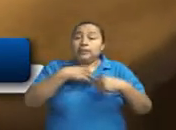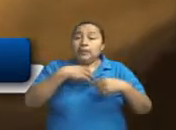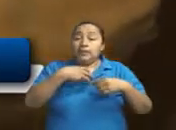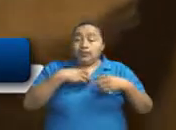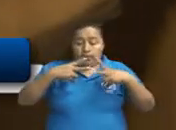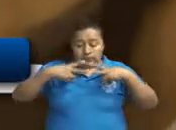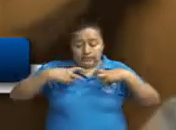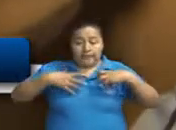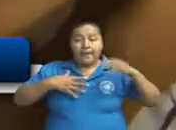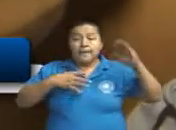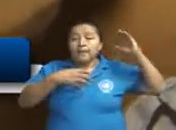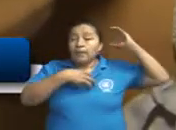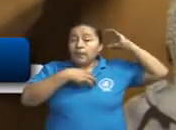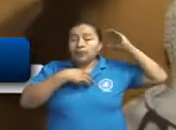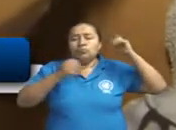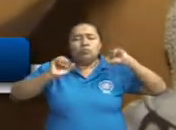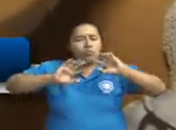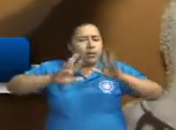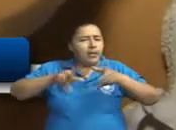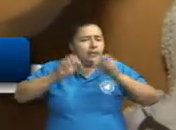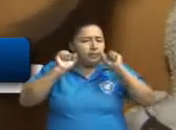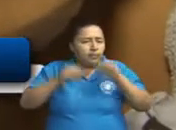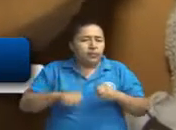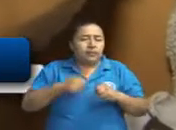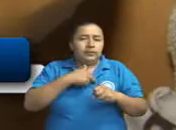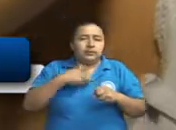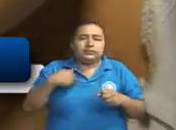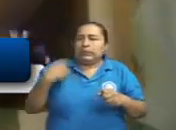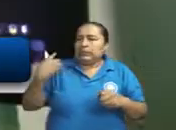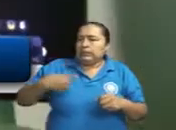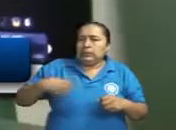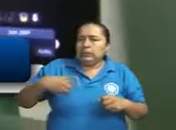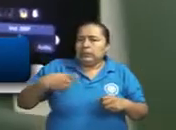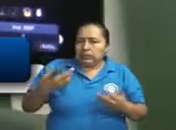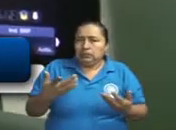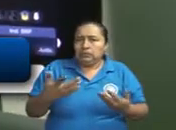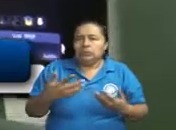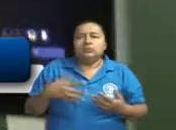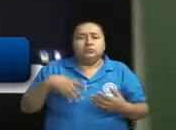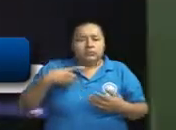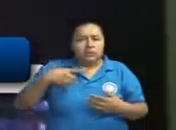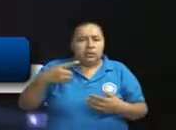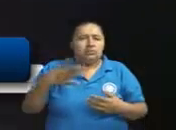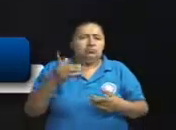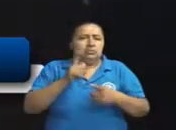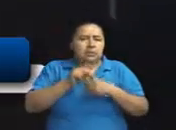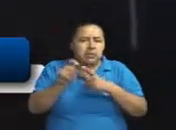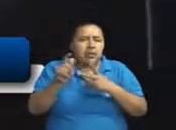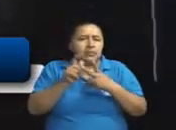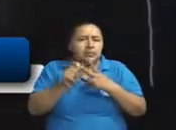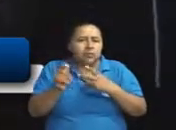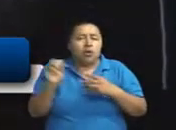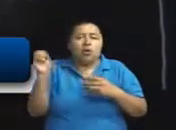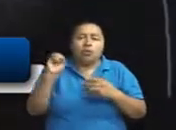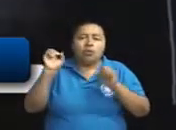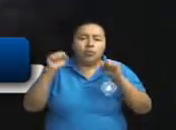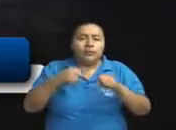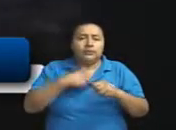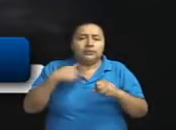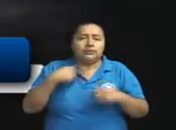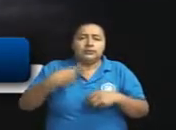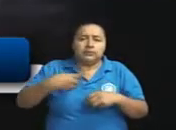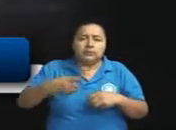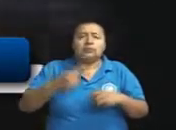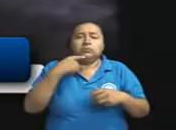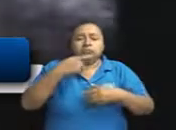de que toda mujer lo puede hacer todos los días, incluso todos los días, es cada mes, pero lo puede hacer que todos los días, porque